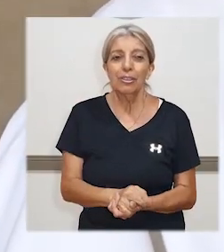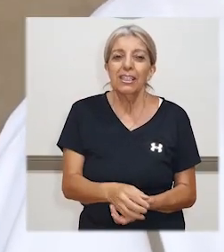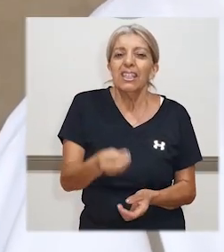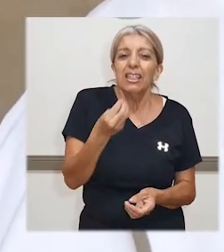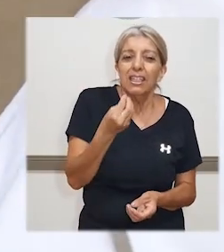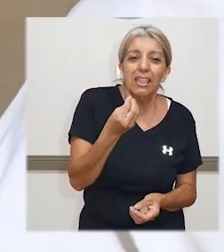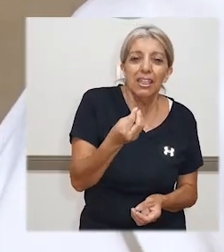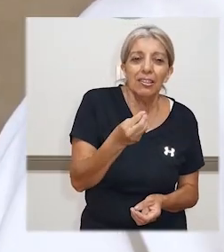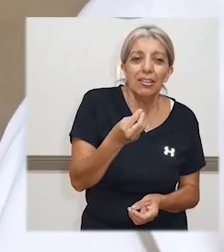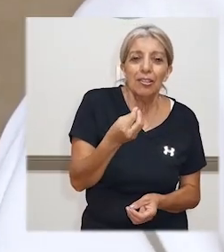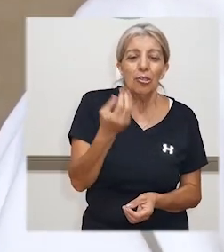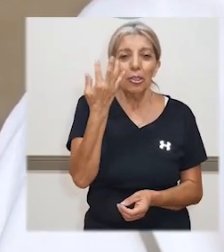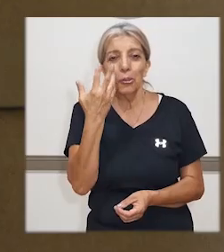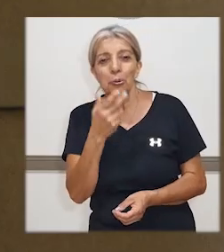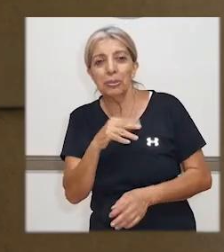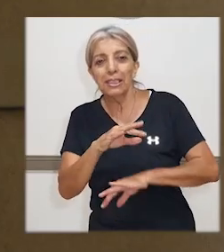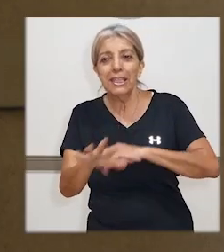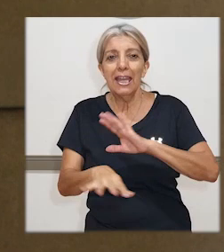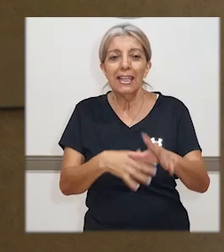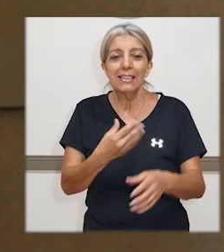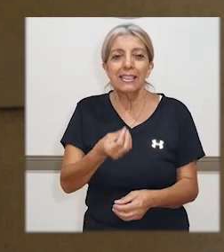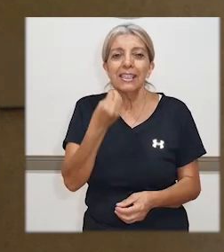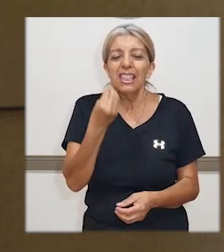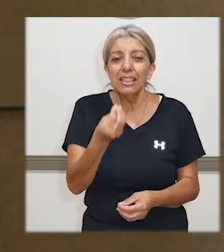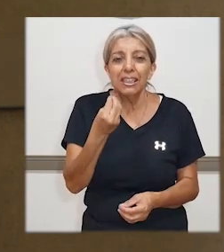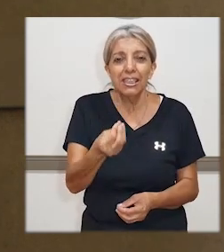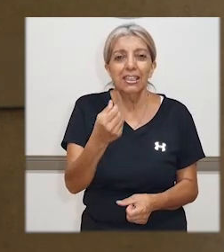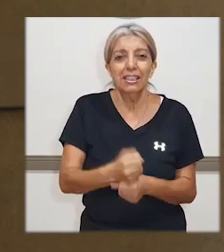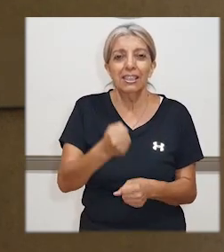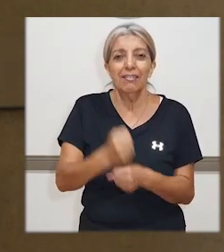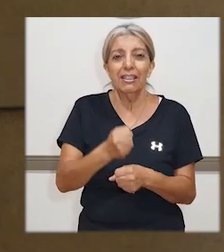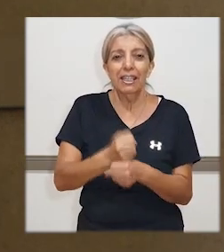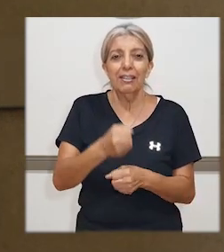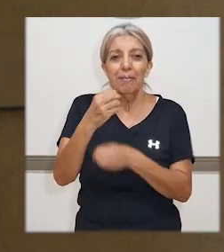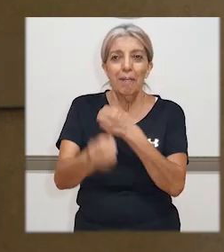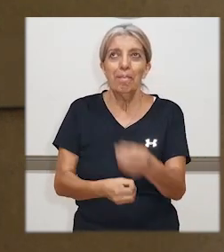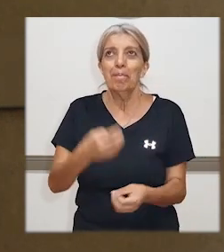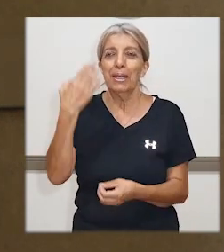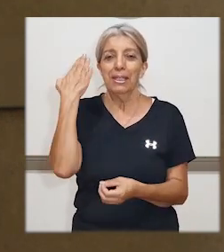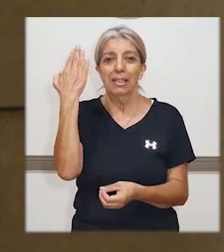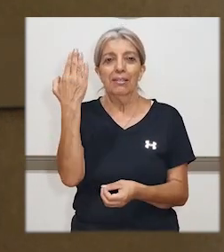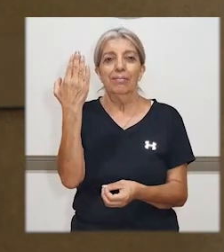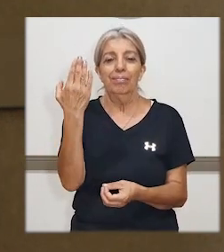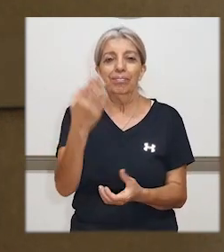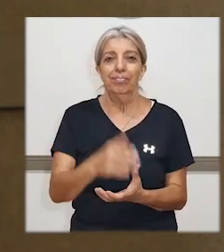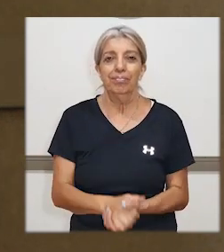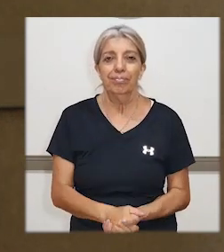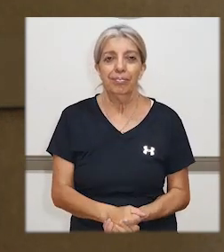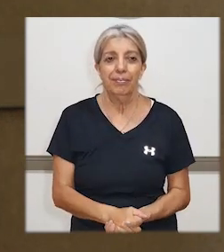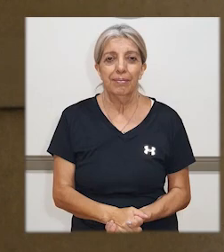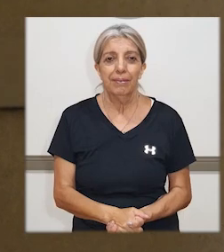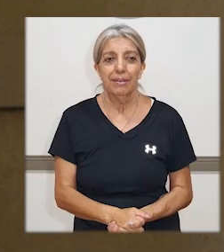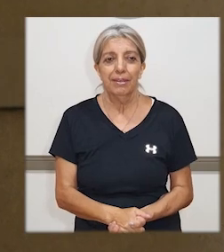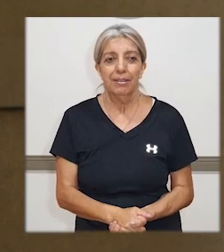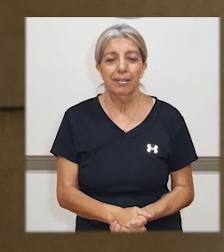Antiguo Testamento. Israel caminaba y el pueblo de Dios en la carpa del encuentro experimentaba allí, en las tablas de la